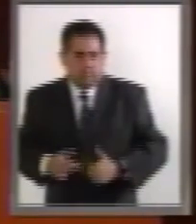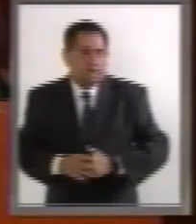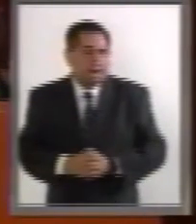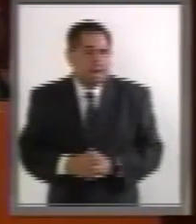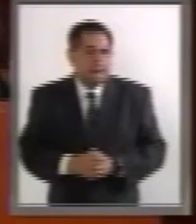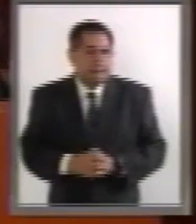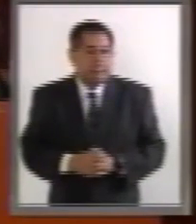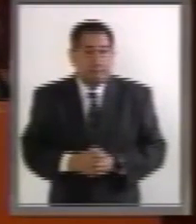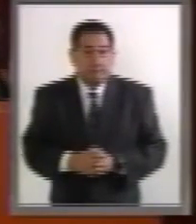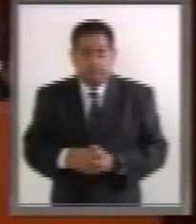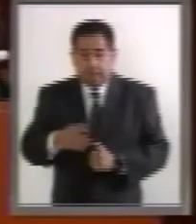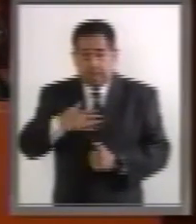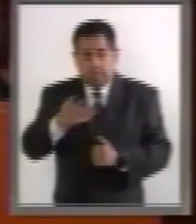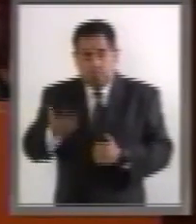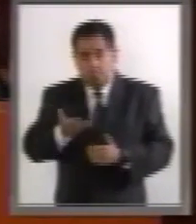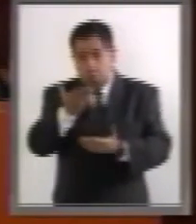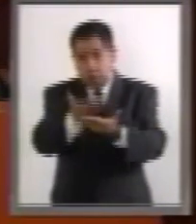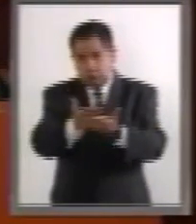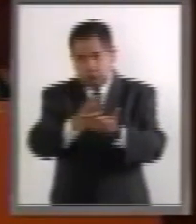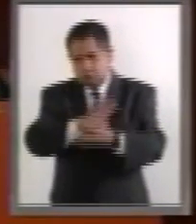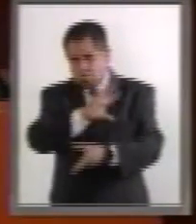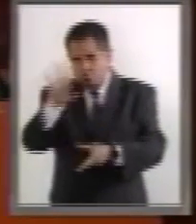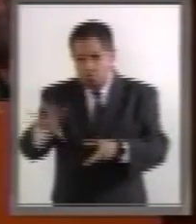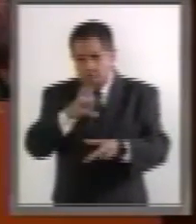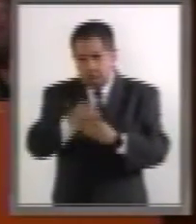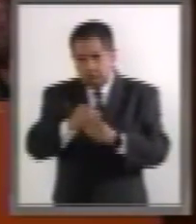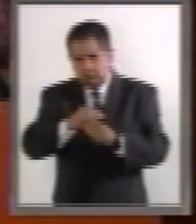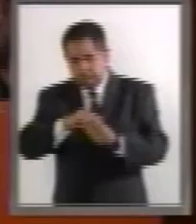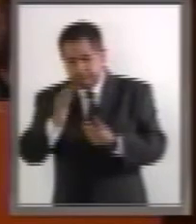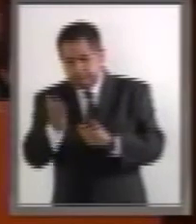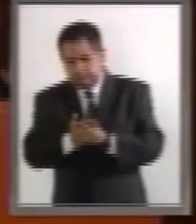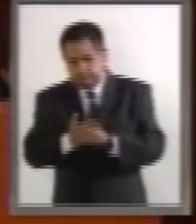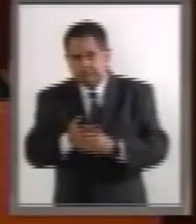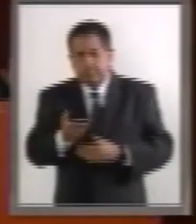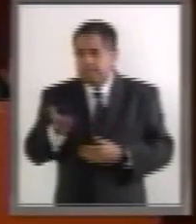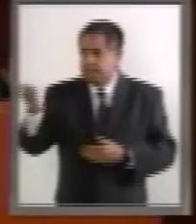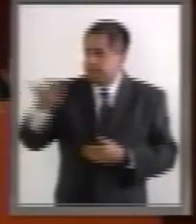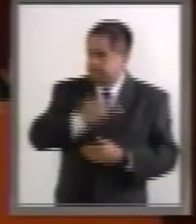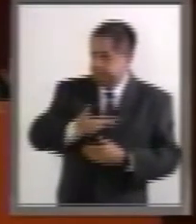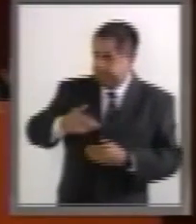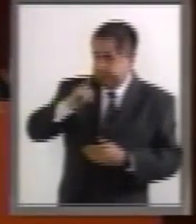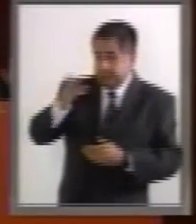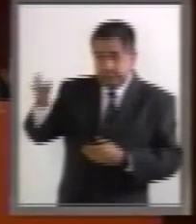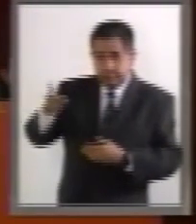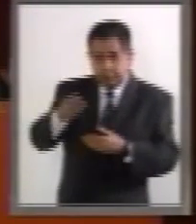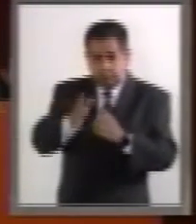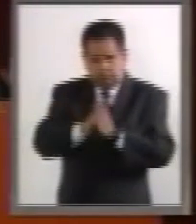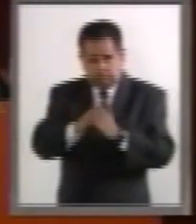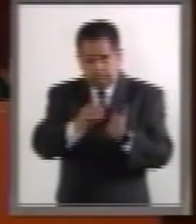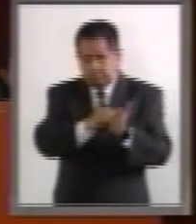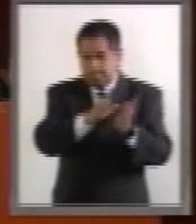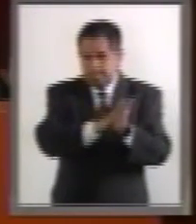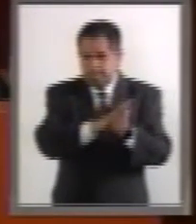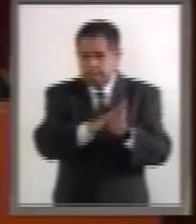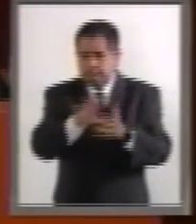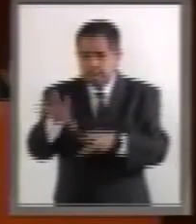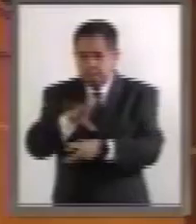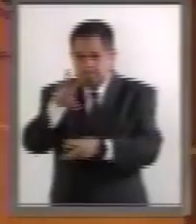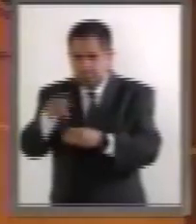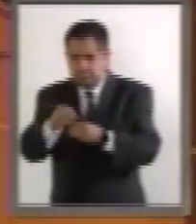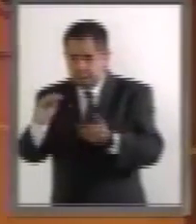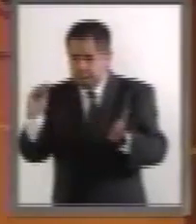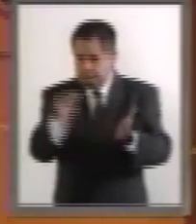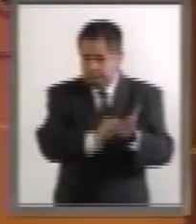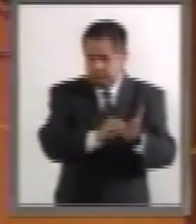propuesta integral, le pido, señora presidenta de la mesa directiva, quede inscrita de manera textual